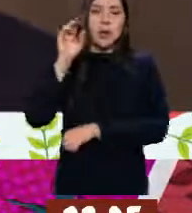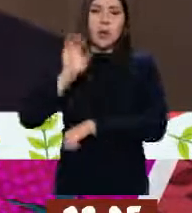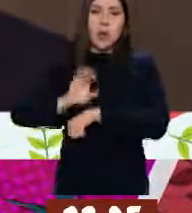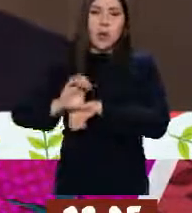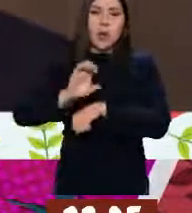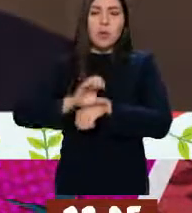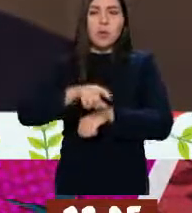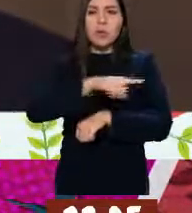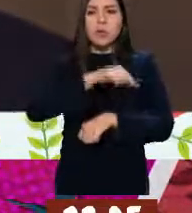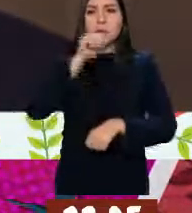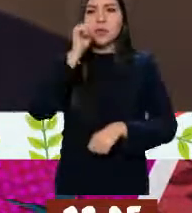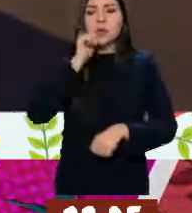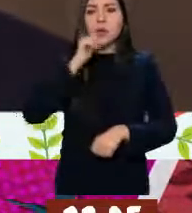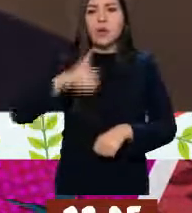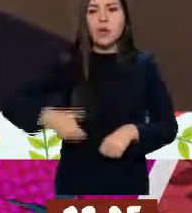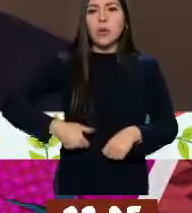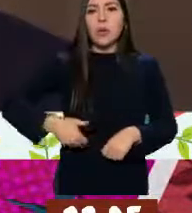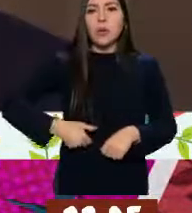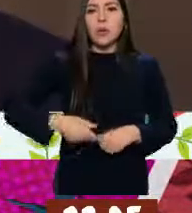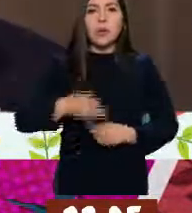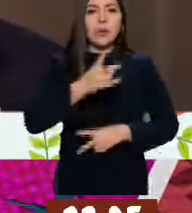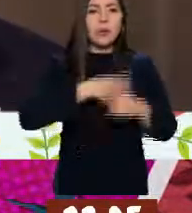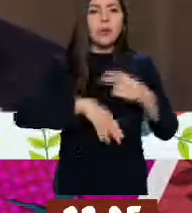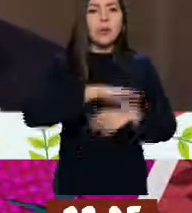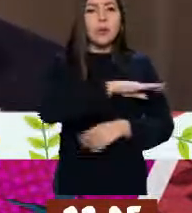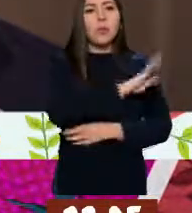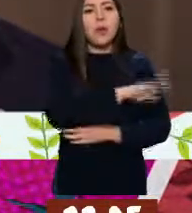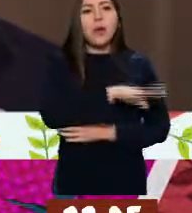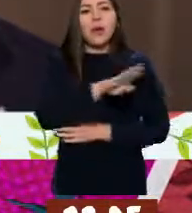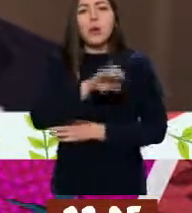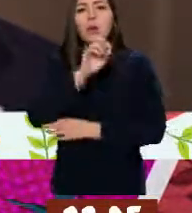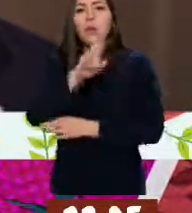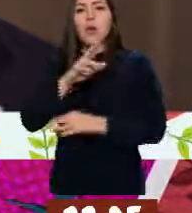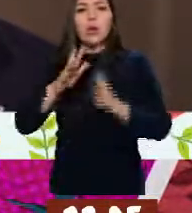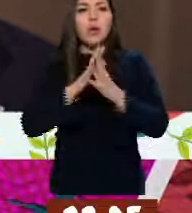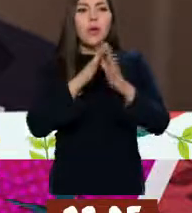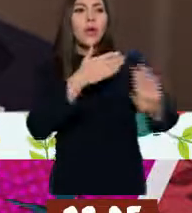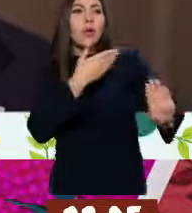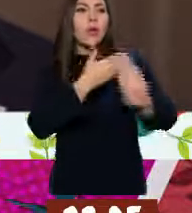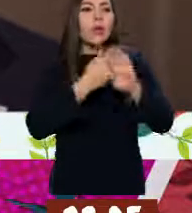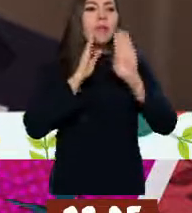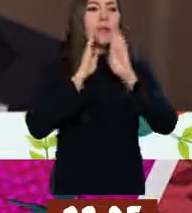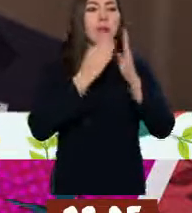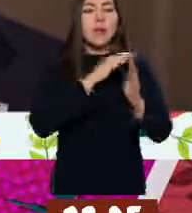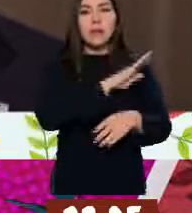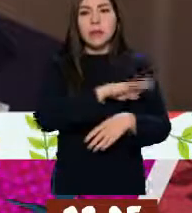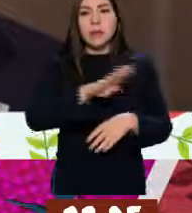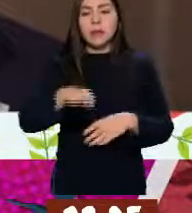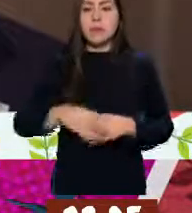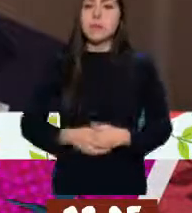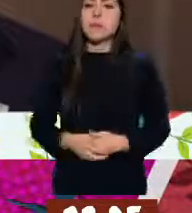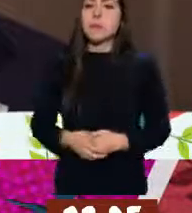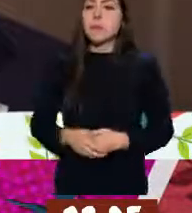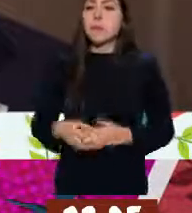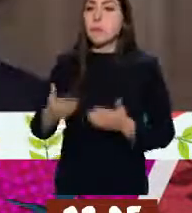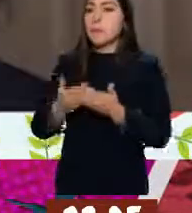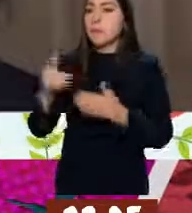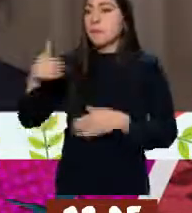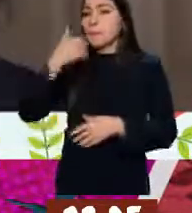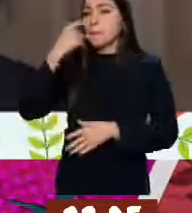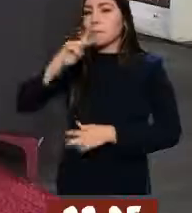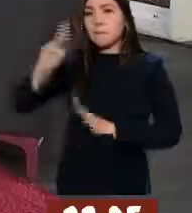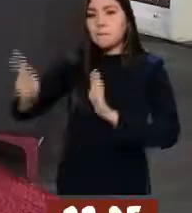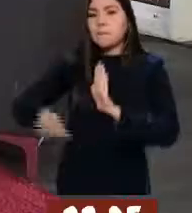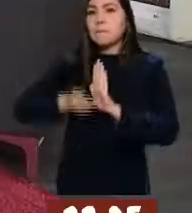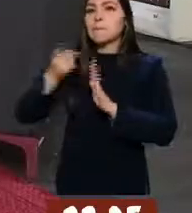hemos puesto los muertos, ¿no? Sí. En la guerra del narco. Entonces, Hoy van a intentar tema, de nuevo levantar la demanda que nos Claro, desestimaron ese es